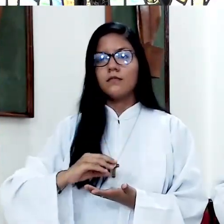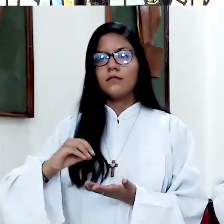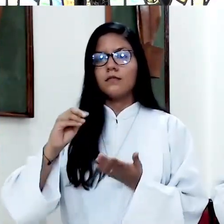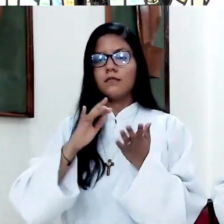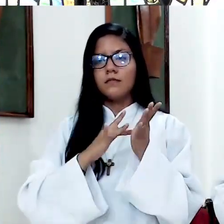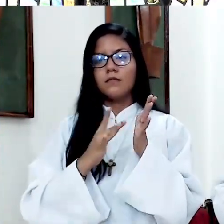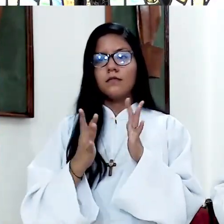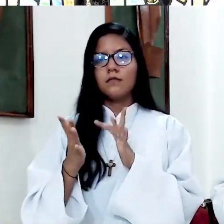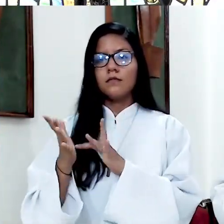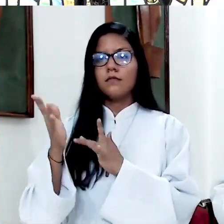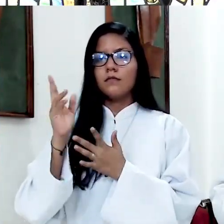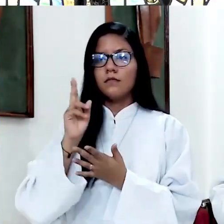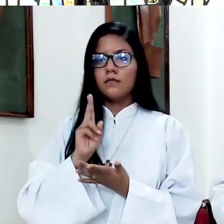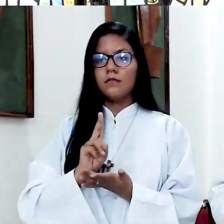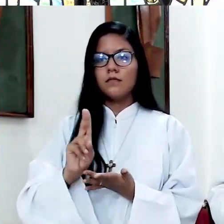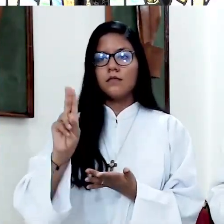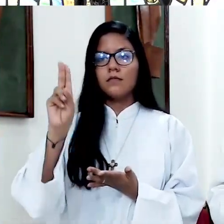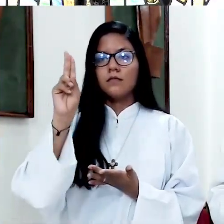Señor